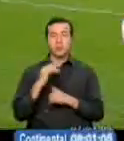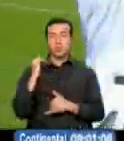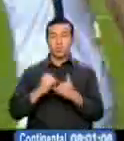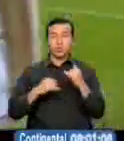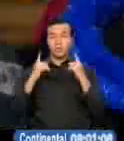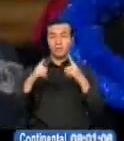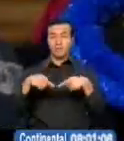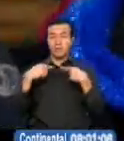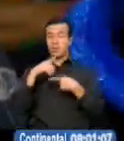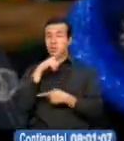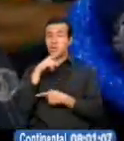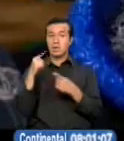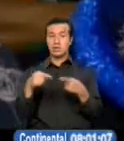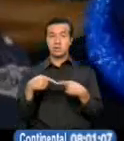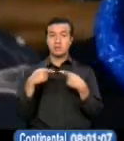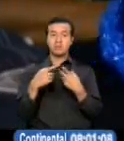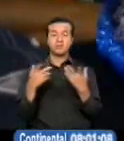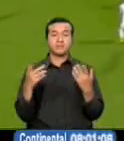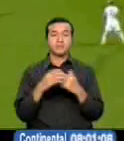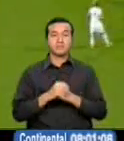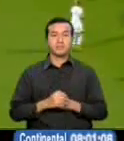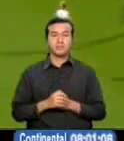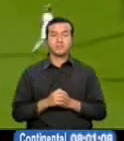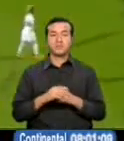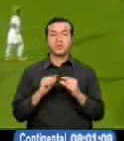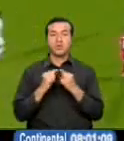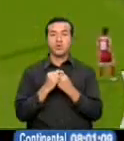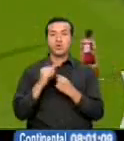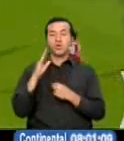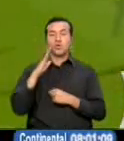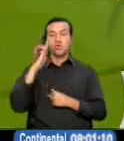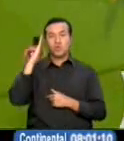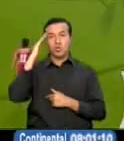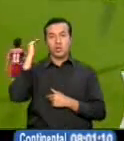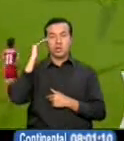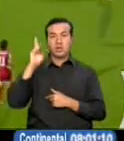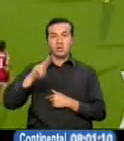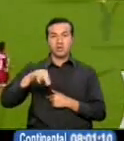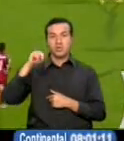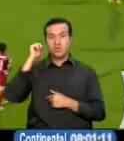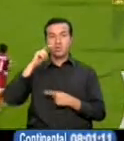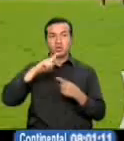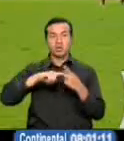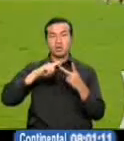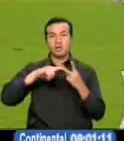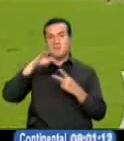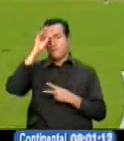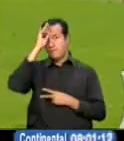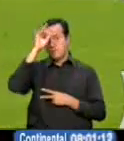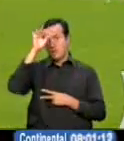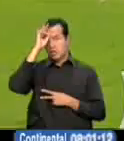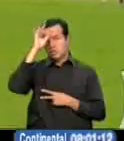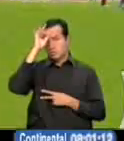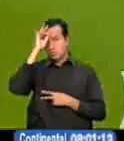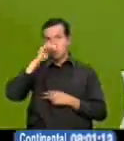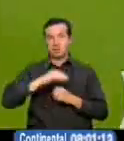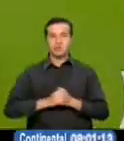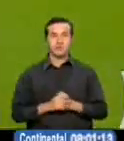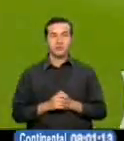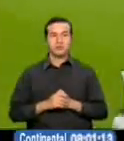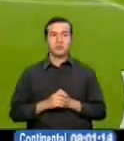final entre el conjunto de Corea del Norte y Francia. Fue para Corea el título